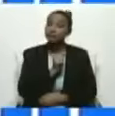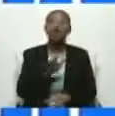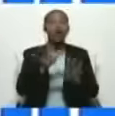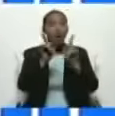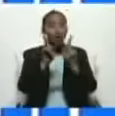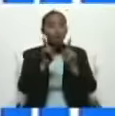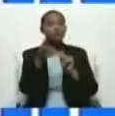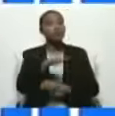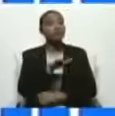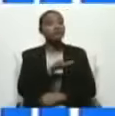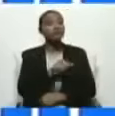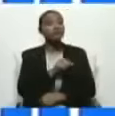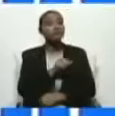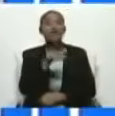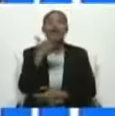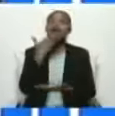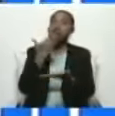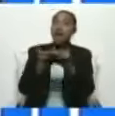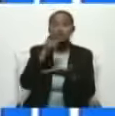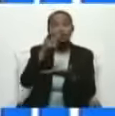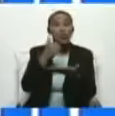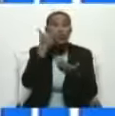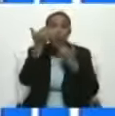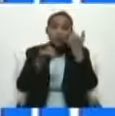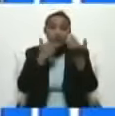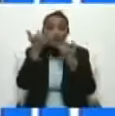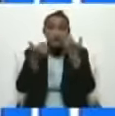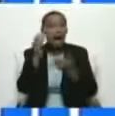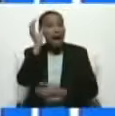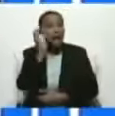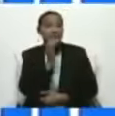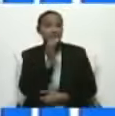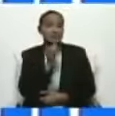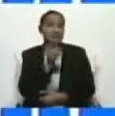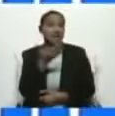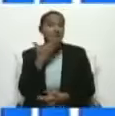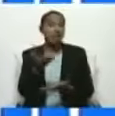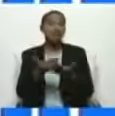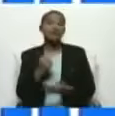Gracias a tu grosería, a tu barbarie, a tu vulgaridad,